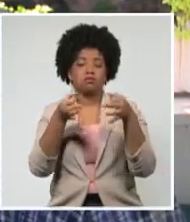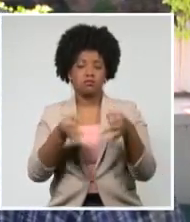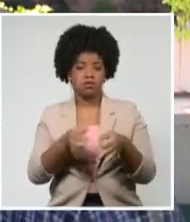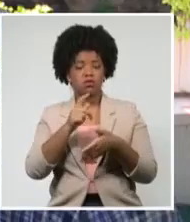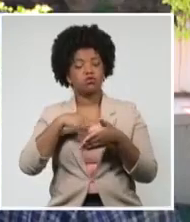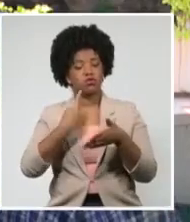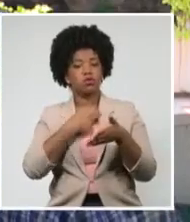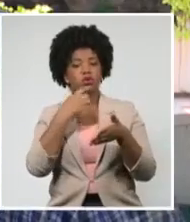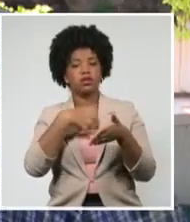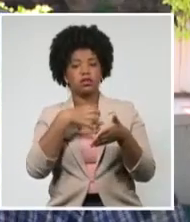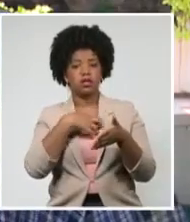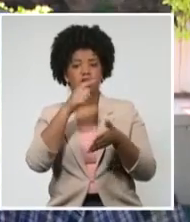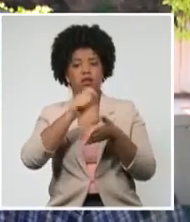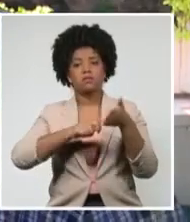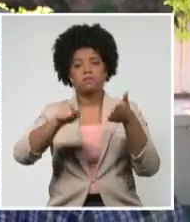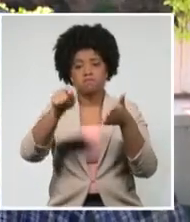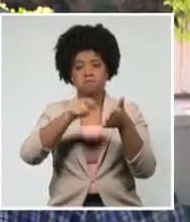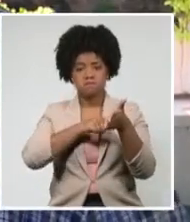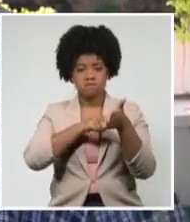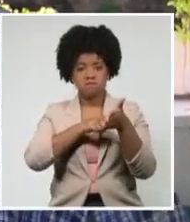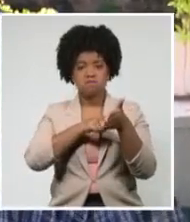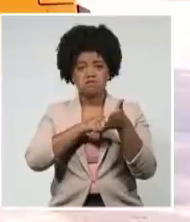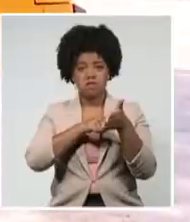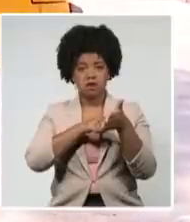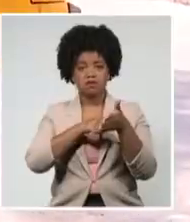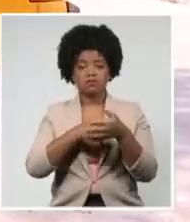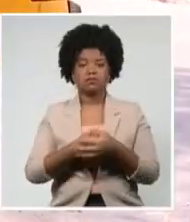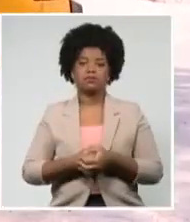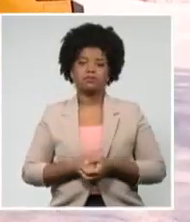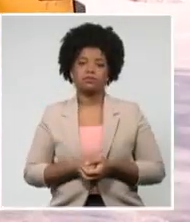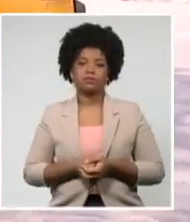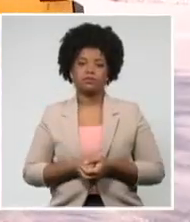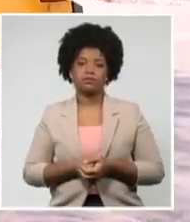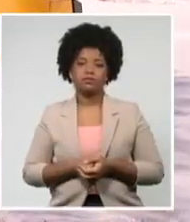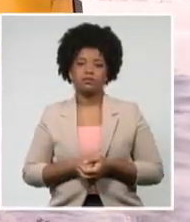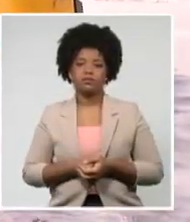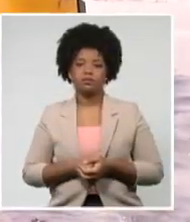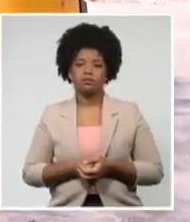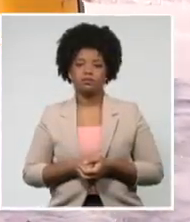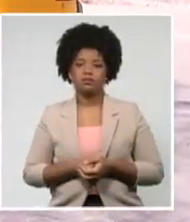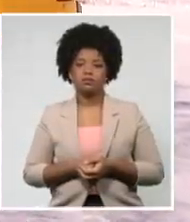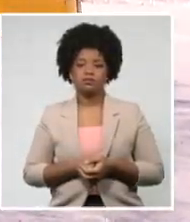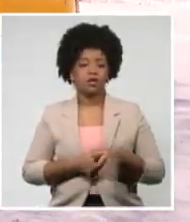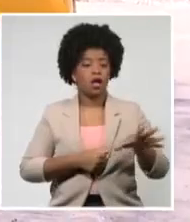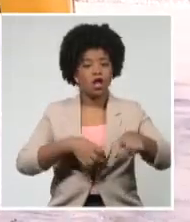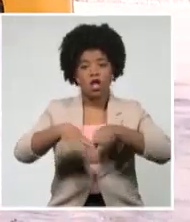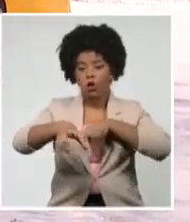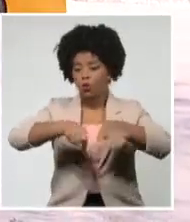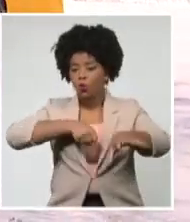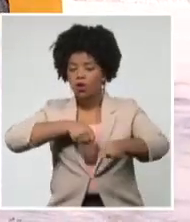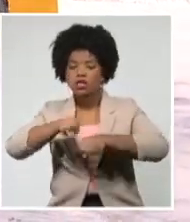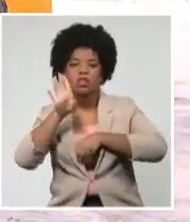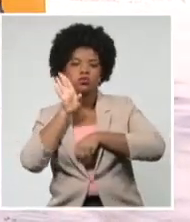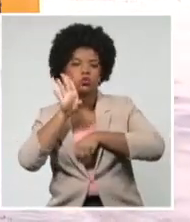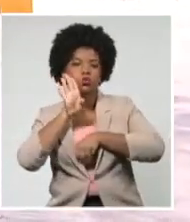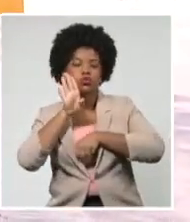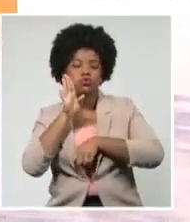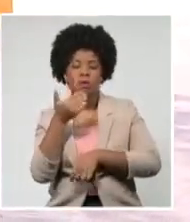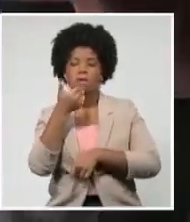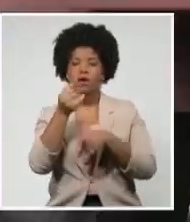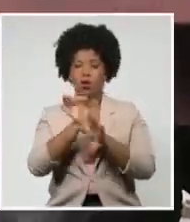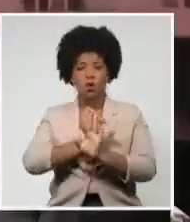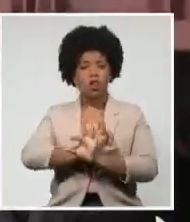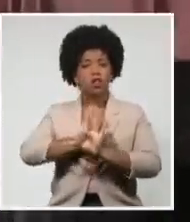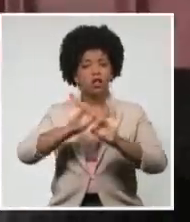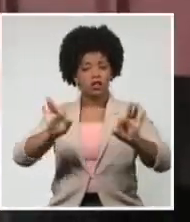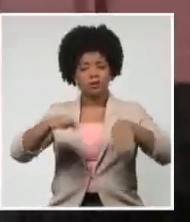que al final del año se hayan recuperado 40 parques. La recogida de desechos para una mayor higiene en cada uno de los consejos